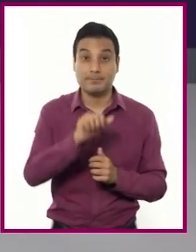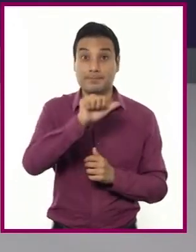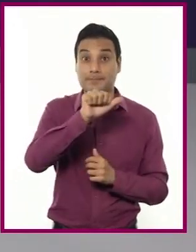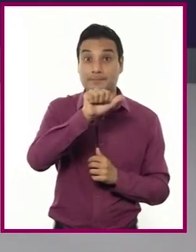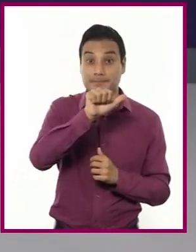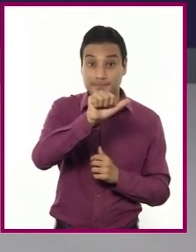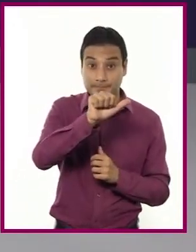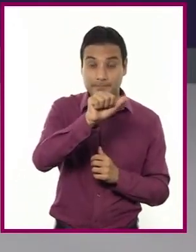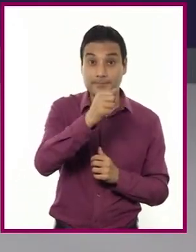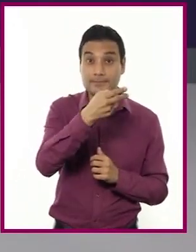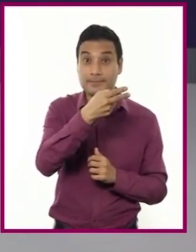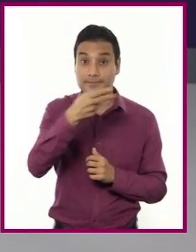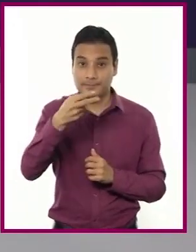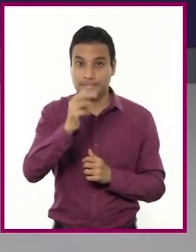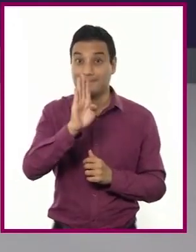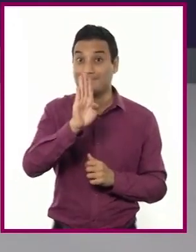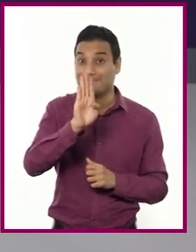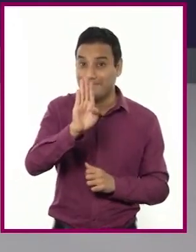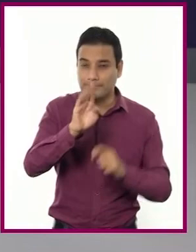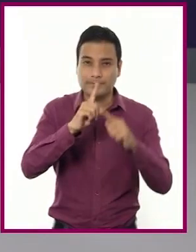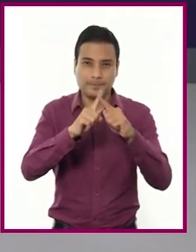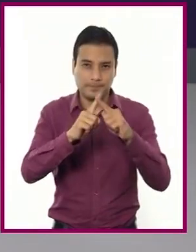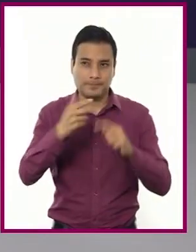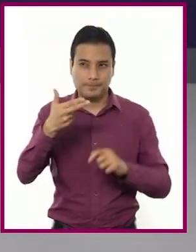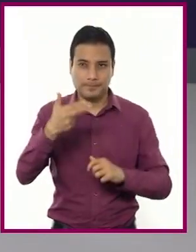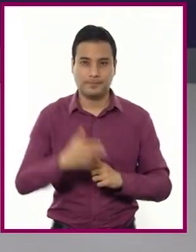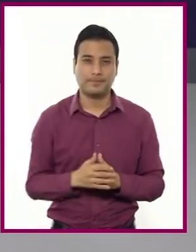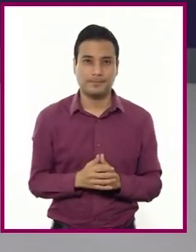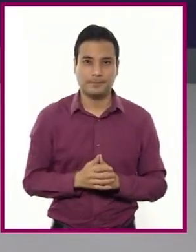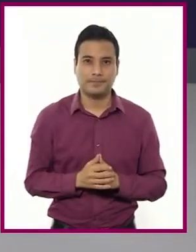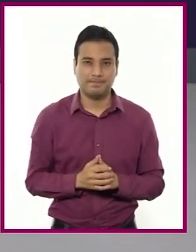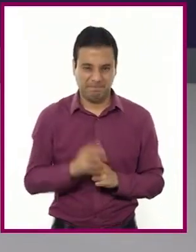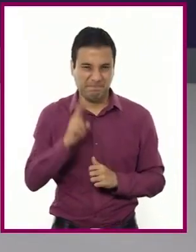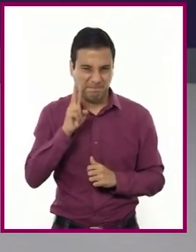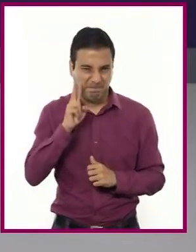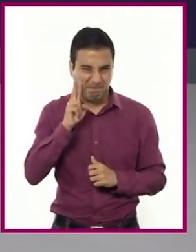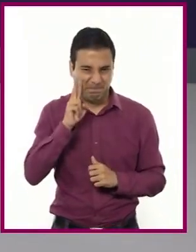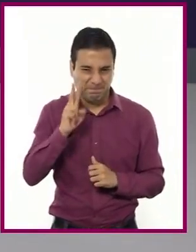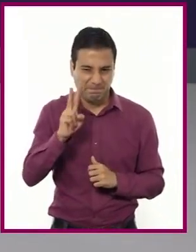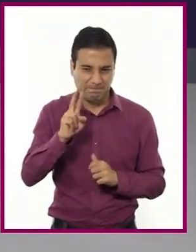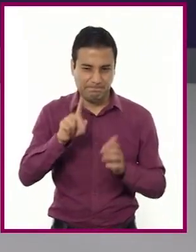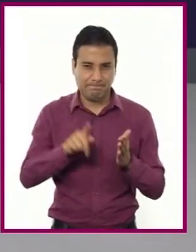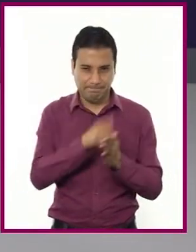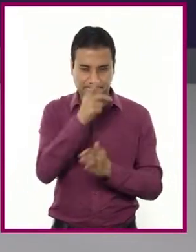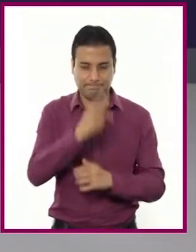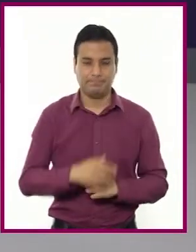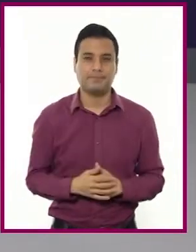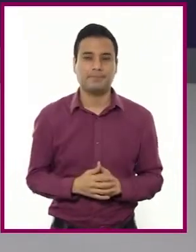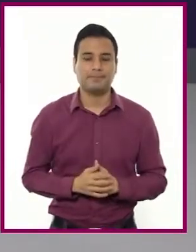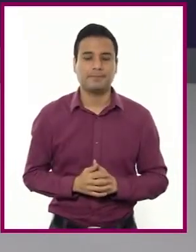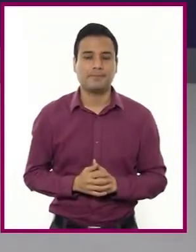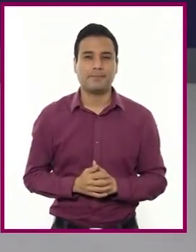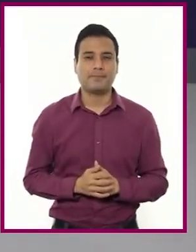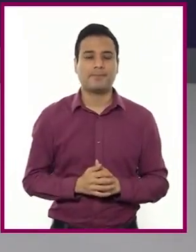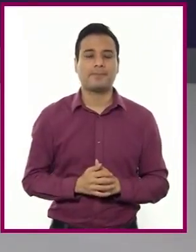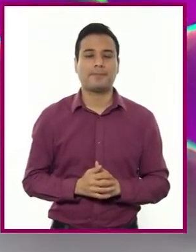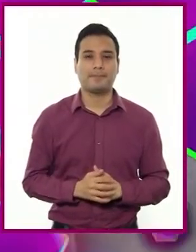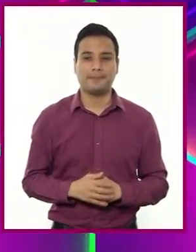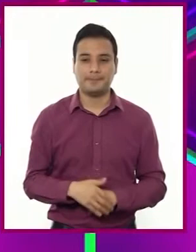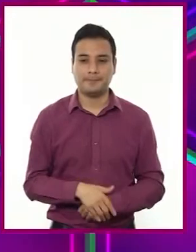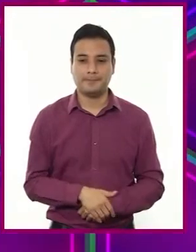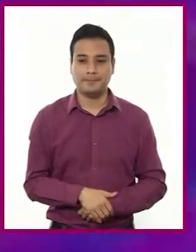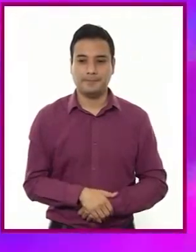rectángulo es igual a base por altura. Veamos nuevamente las figuras para responder las